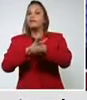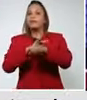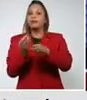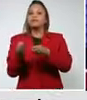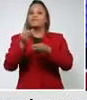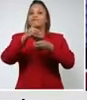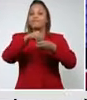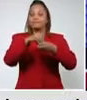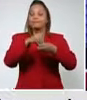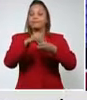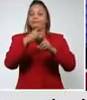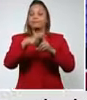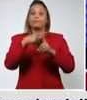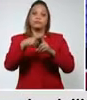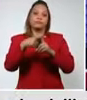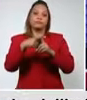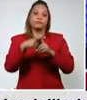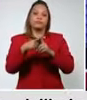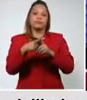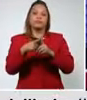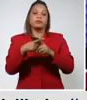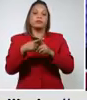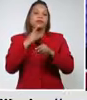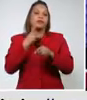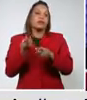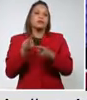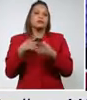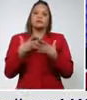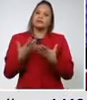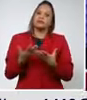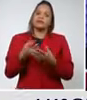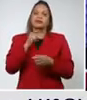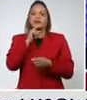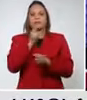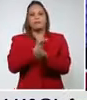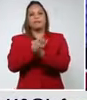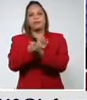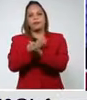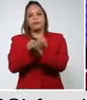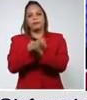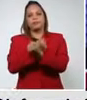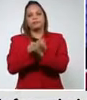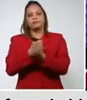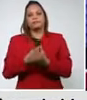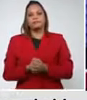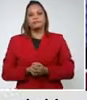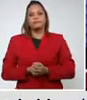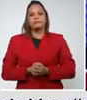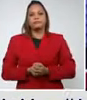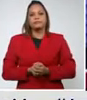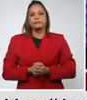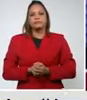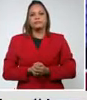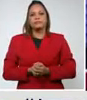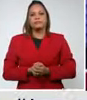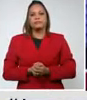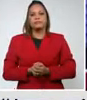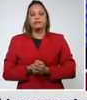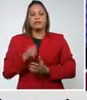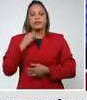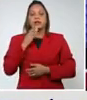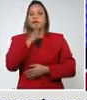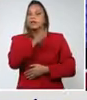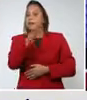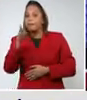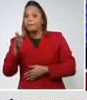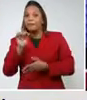previas que la hacían muy vulnerable. Esta paciente se detecta en la pesquisa que se estaba